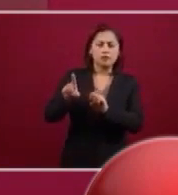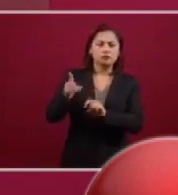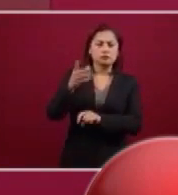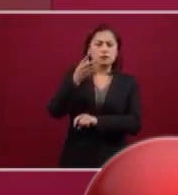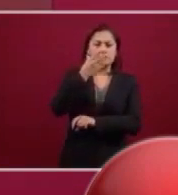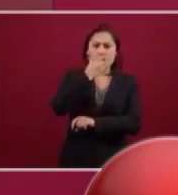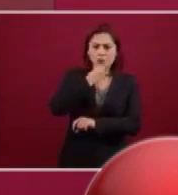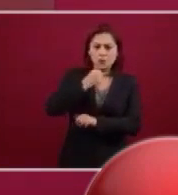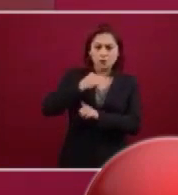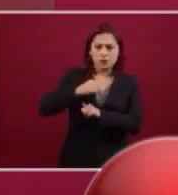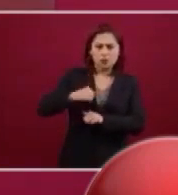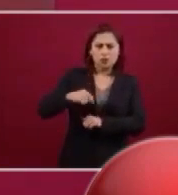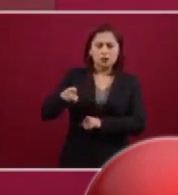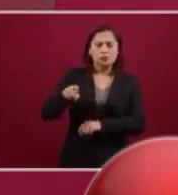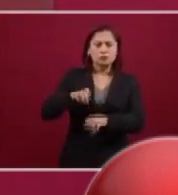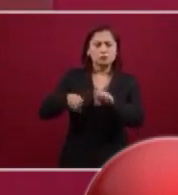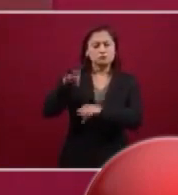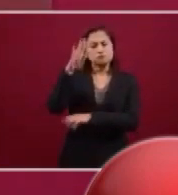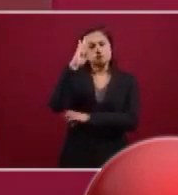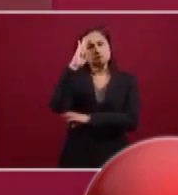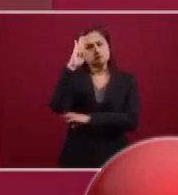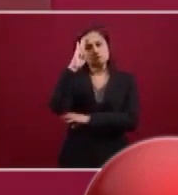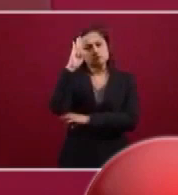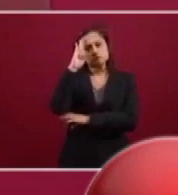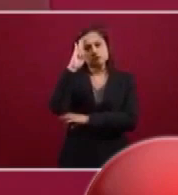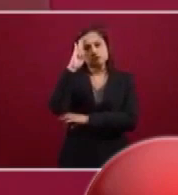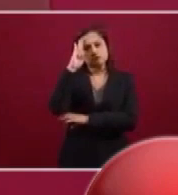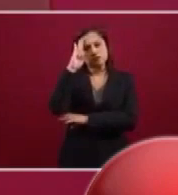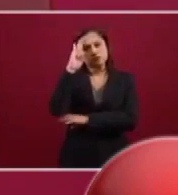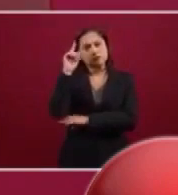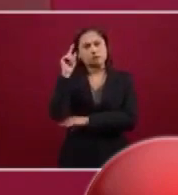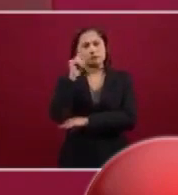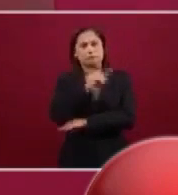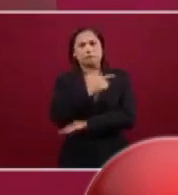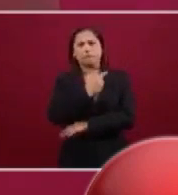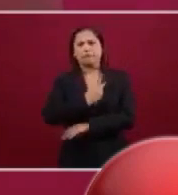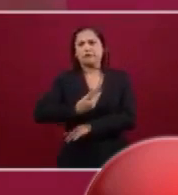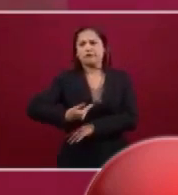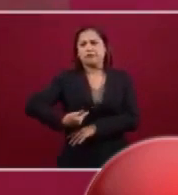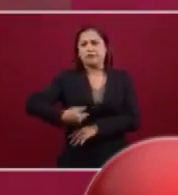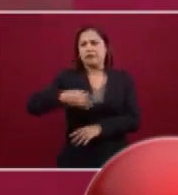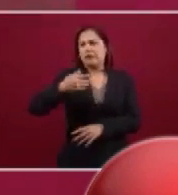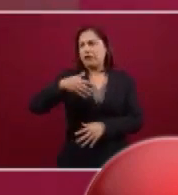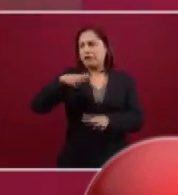pues el presidente está en la luna,